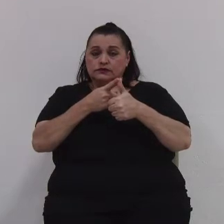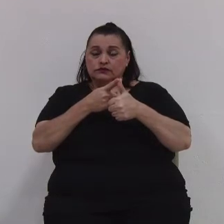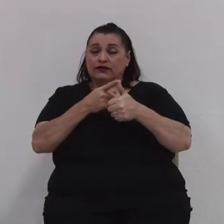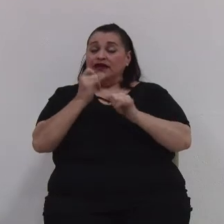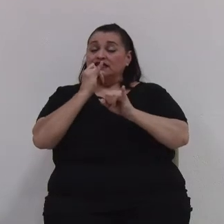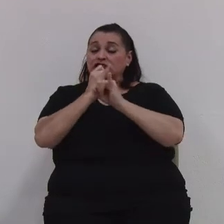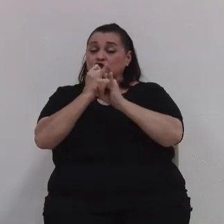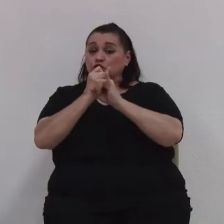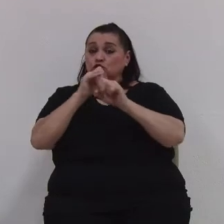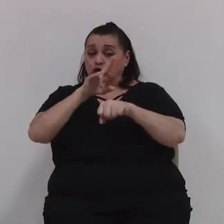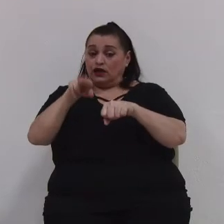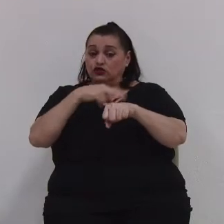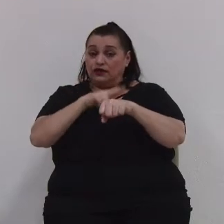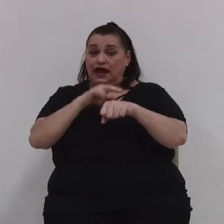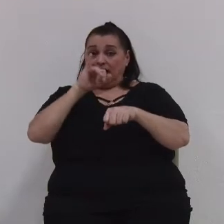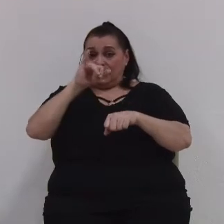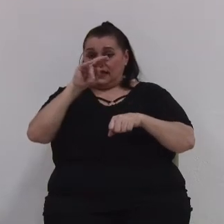Instituto Nacional de Aprendizaje